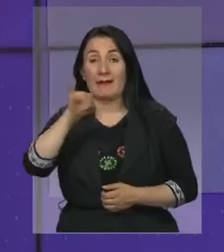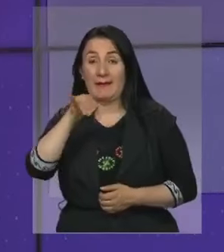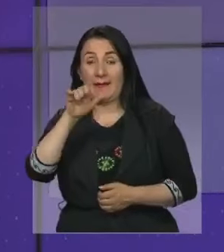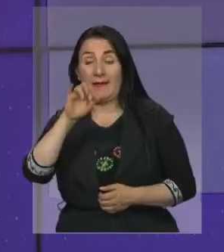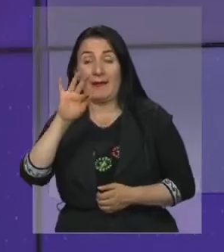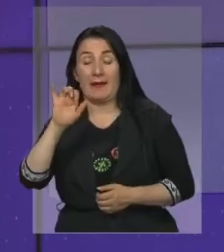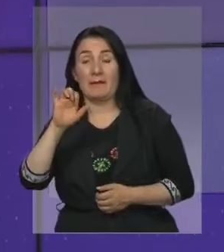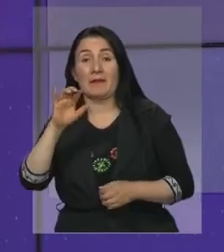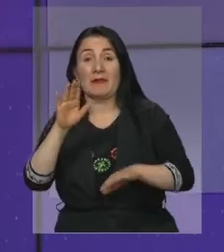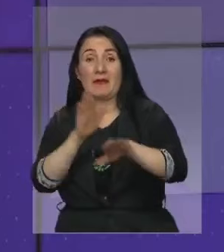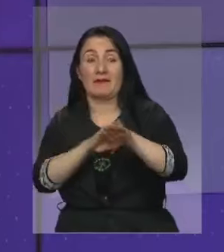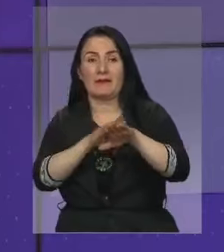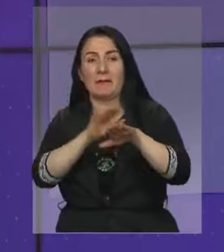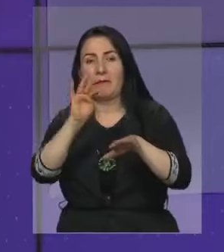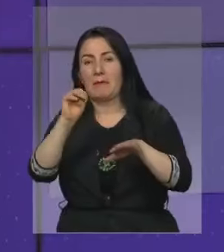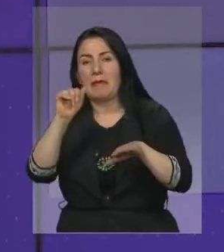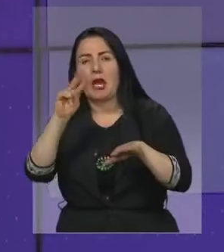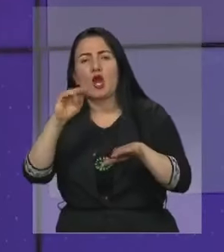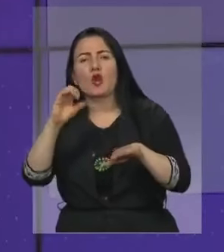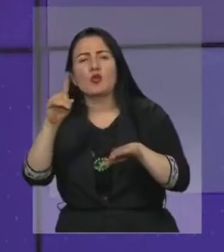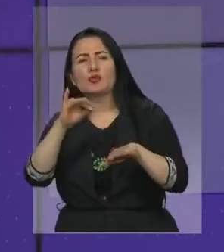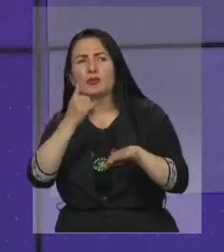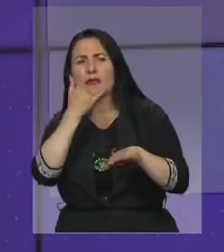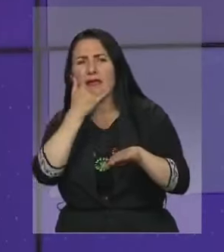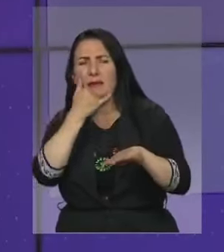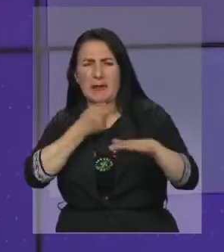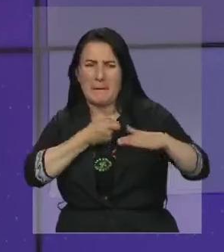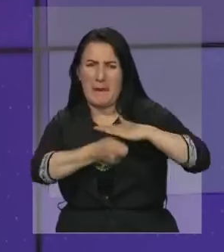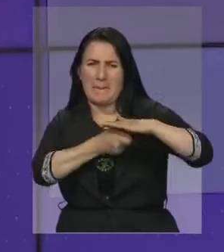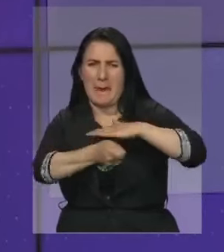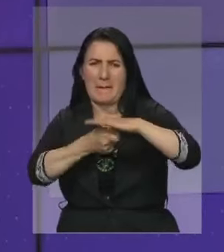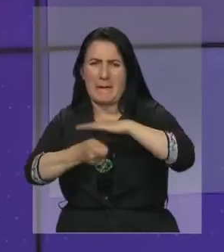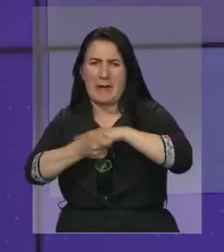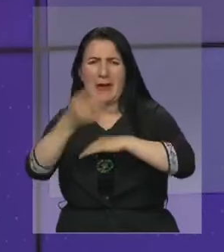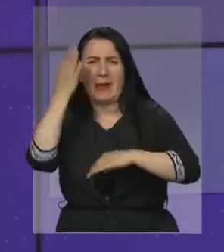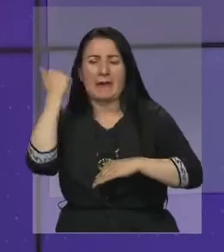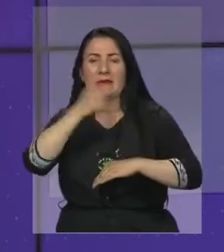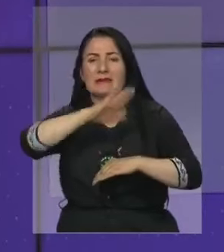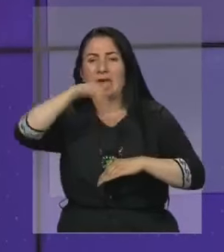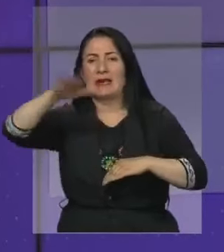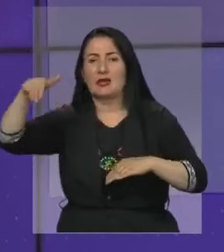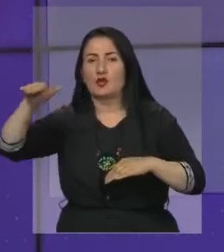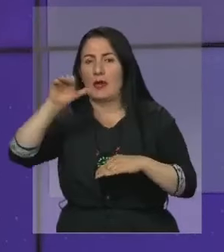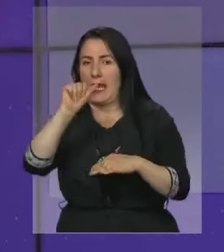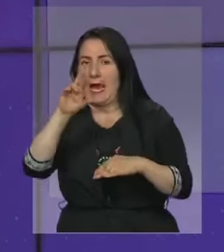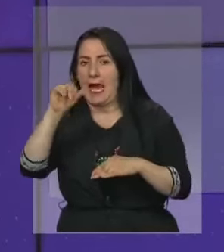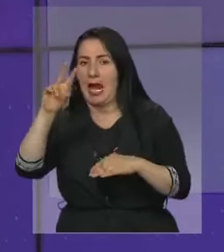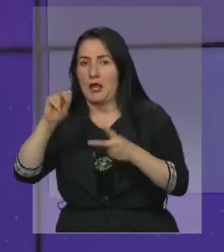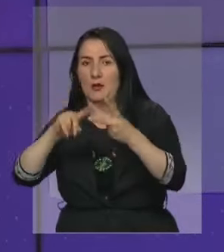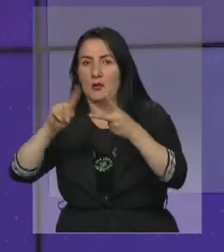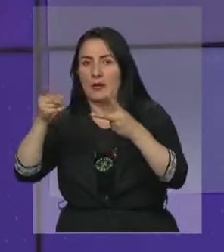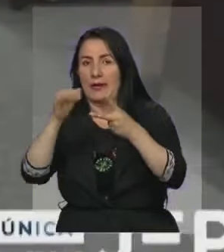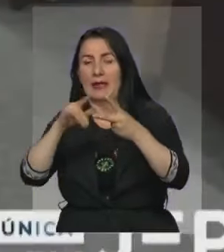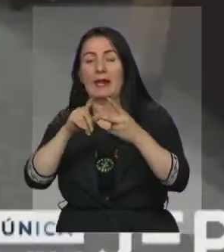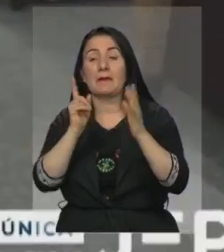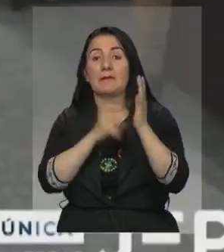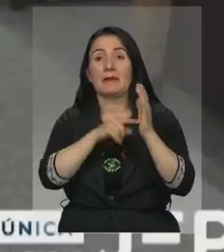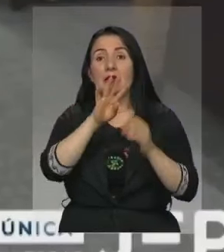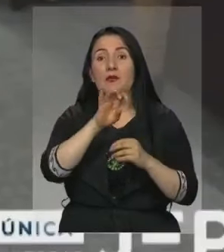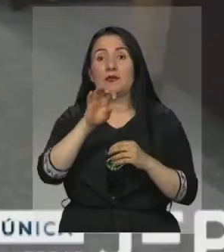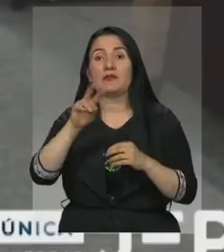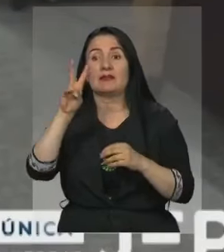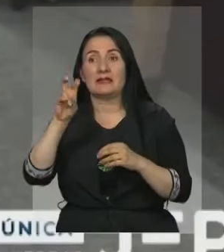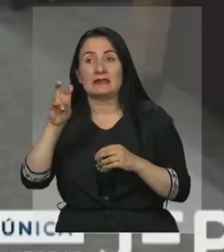Salvatore Mancuso a rendir su versión sobre las masacres de La Granja y El Aro ocurridas en Antioquia en 1996 y